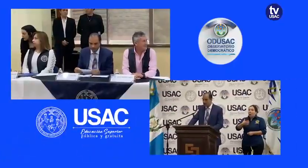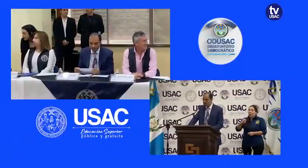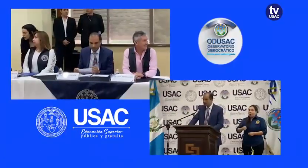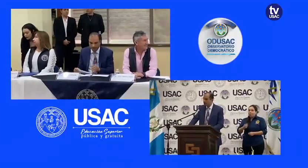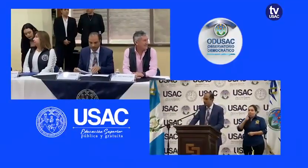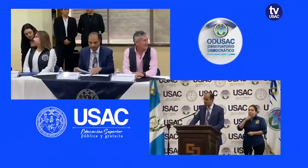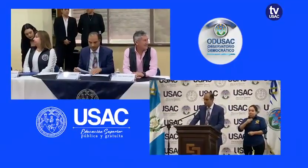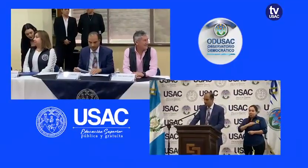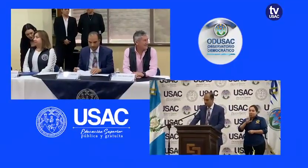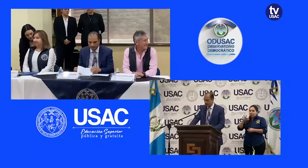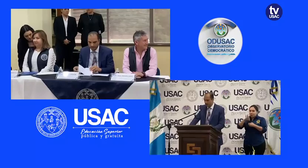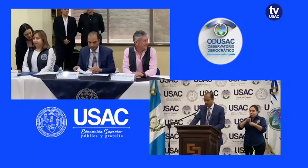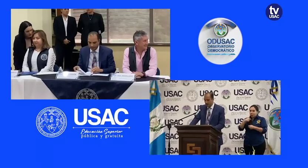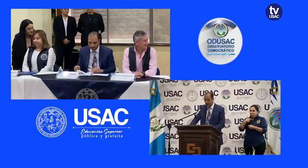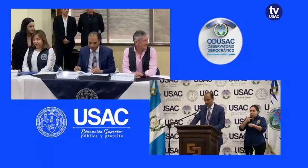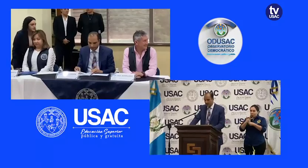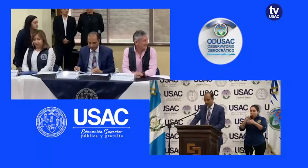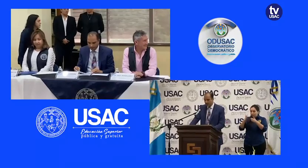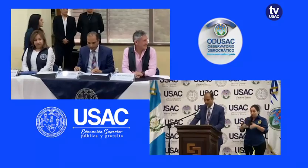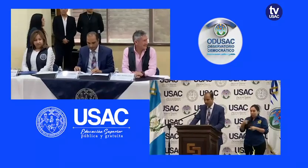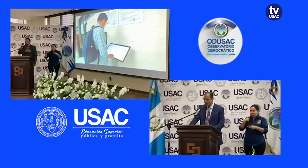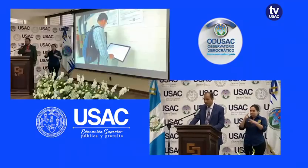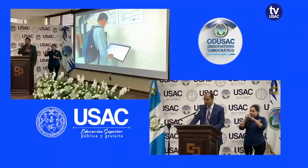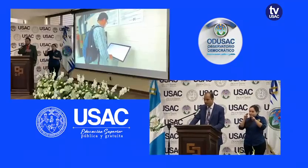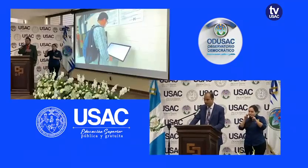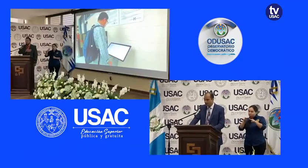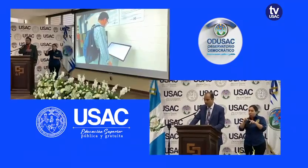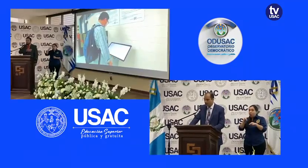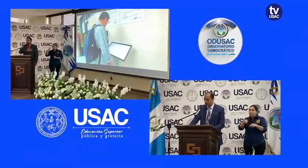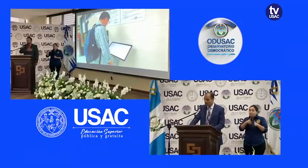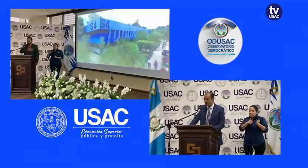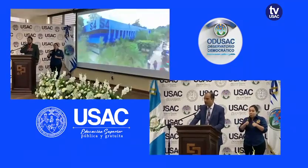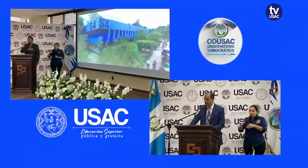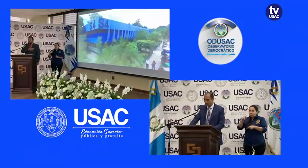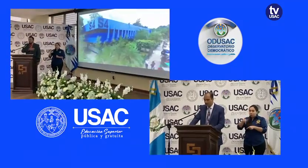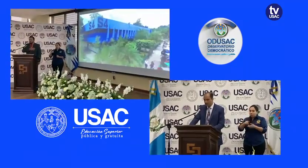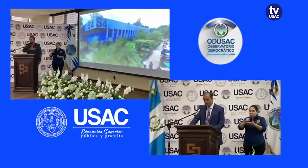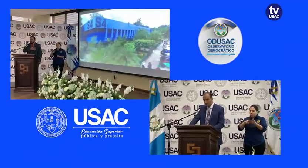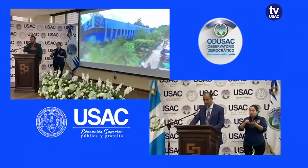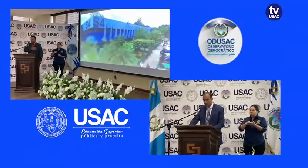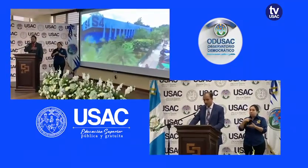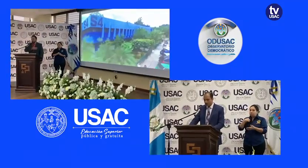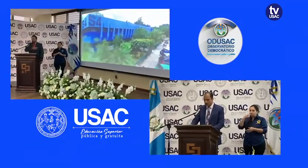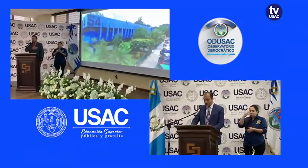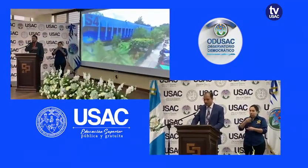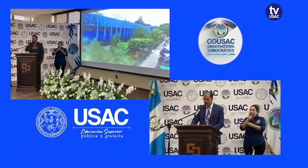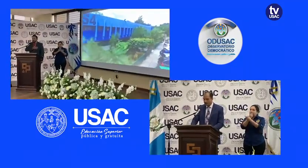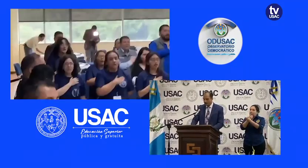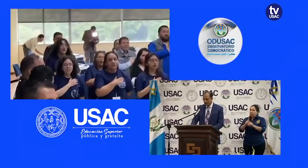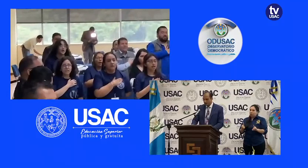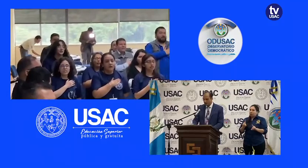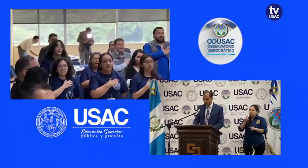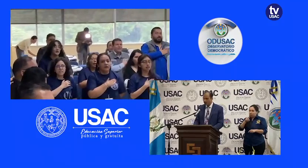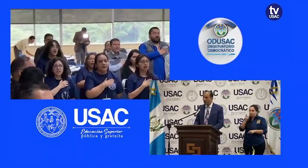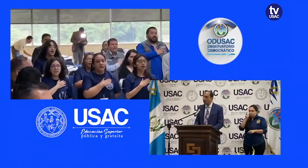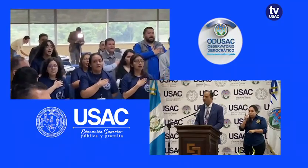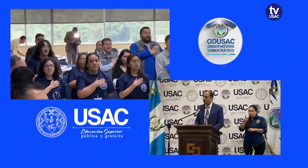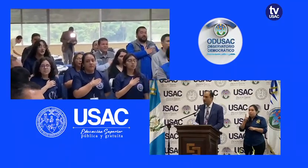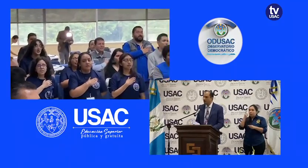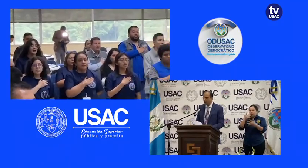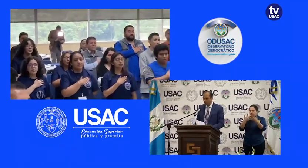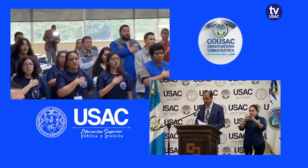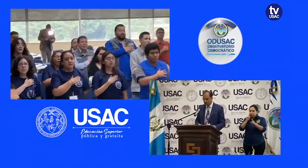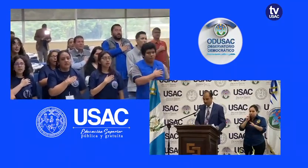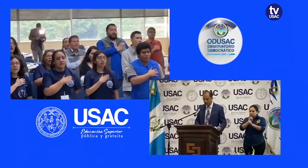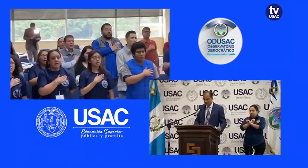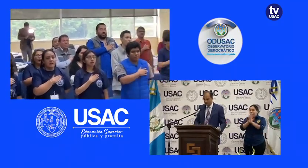moralmente ante la sociedad guatemalteca a velar porque el proceso electoral sea garante de la democracia y que se ejecute con